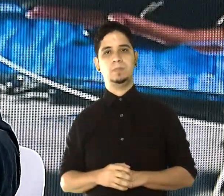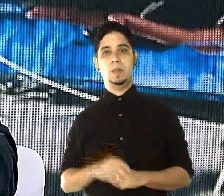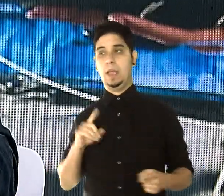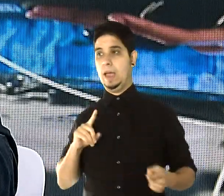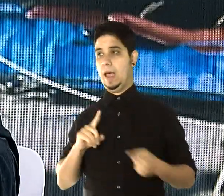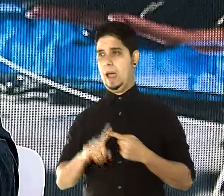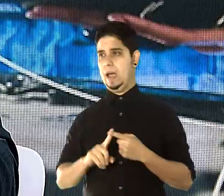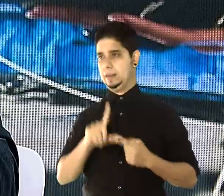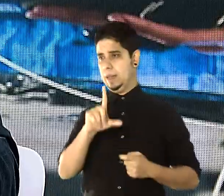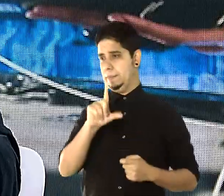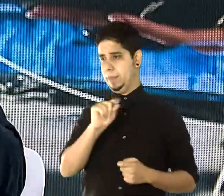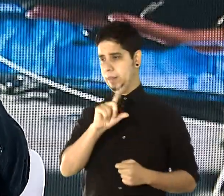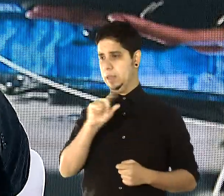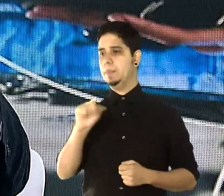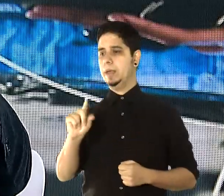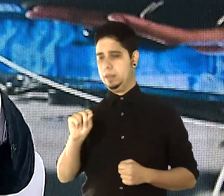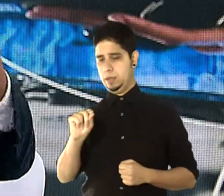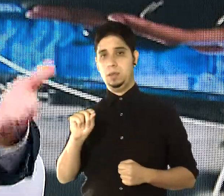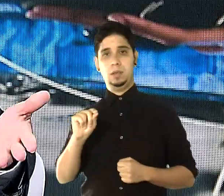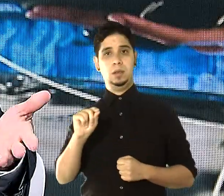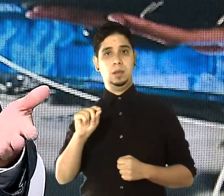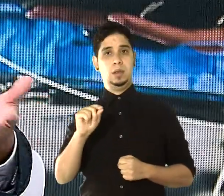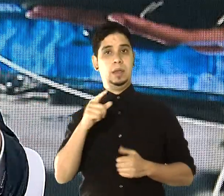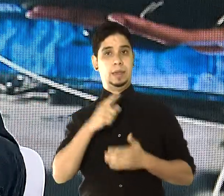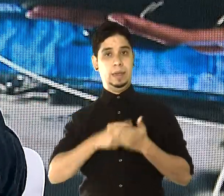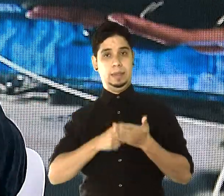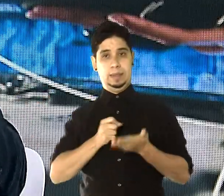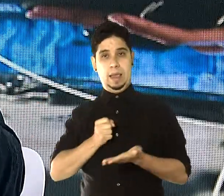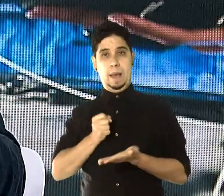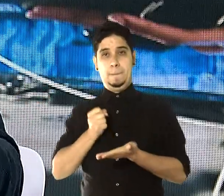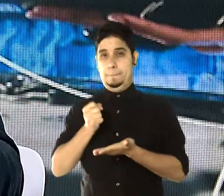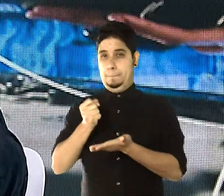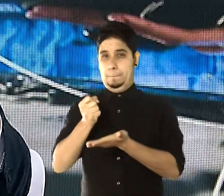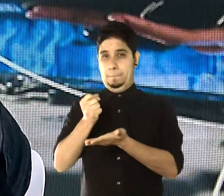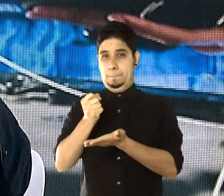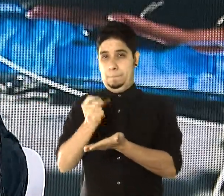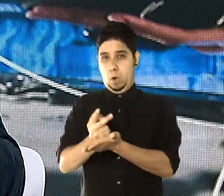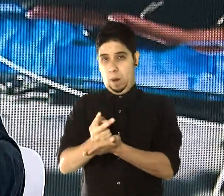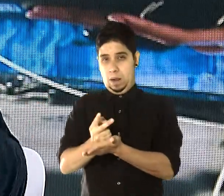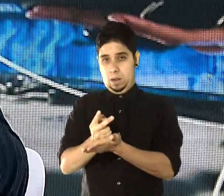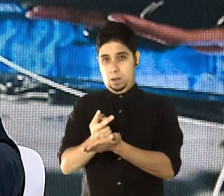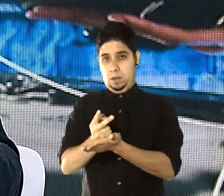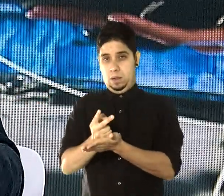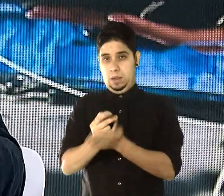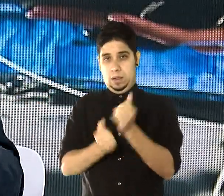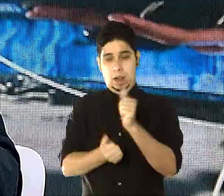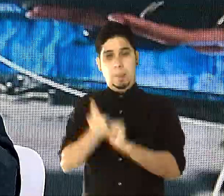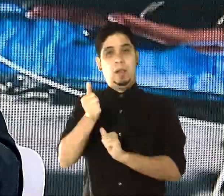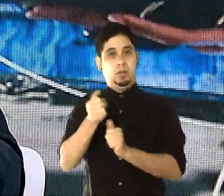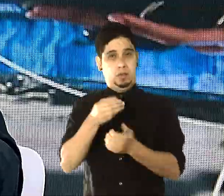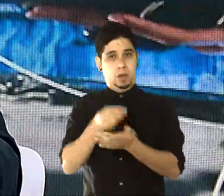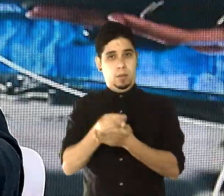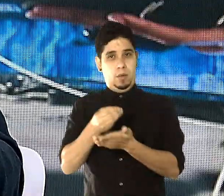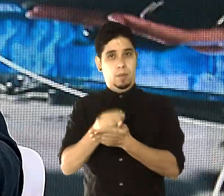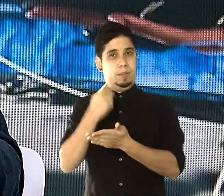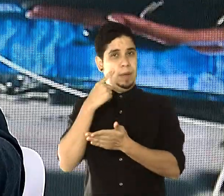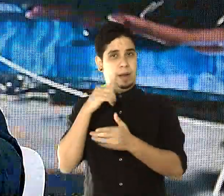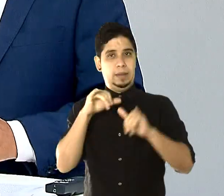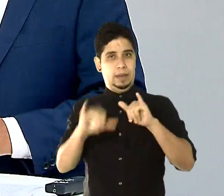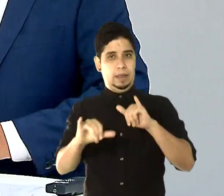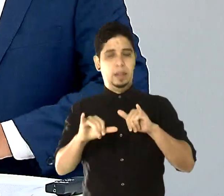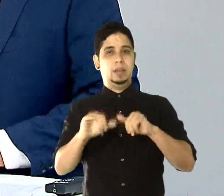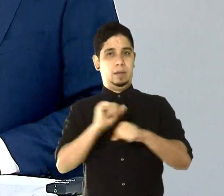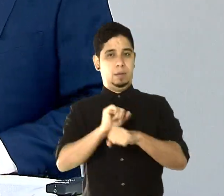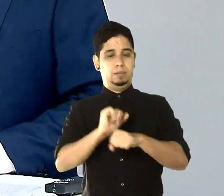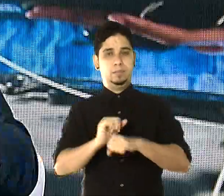el 2020, cuando hablamos de aprobar estos fondos, en el 2020 es que se empezaron a aprobar la mayor cantidad de los fondos para la obra permanente. Y que coincide